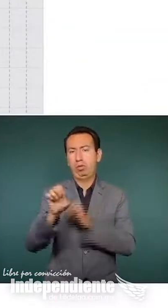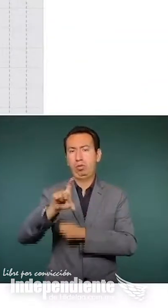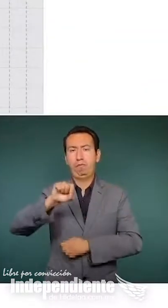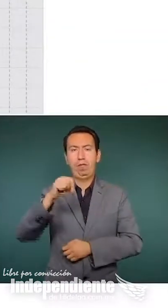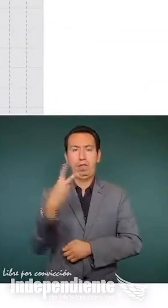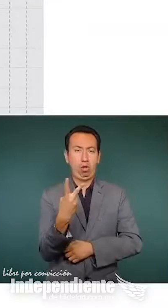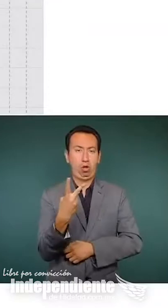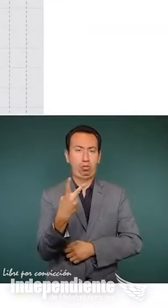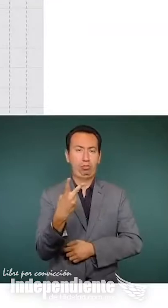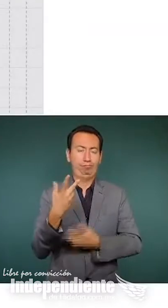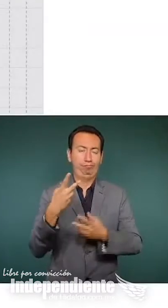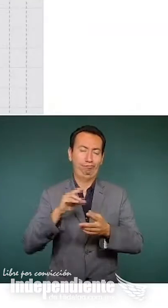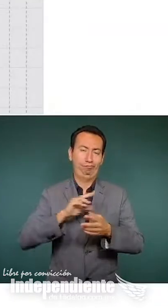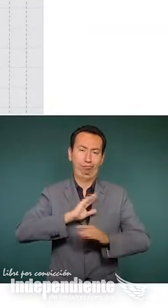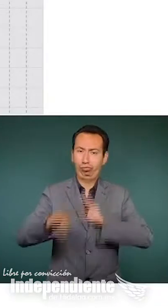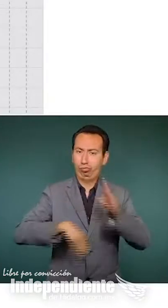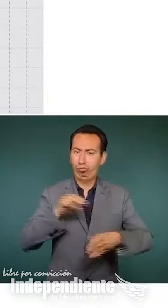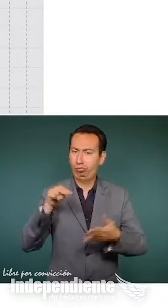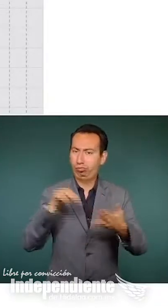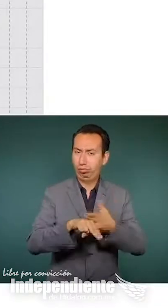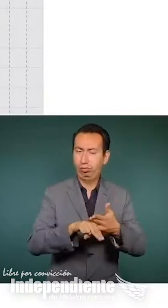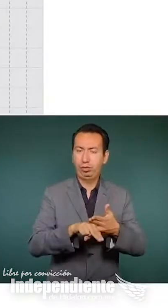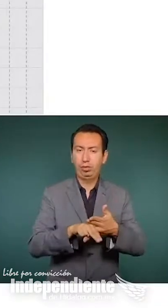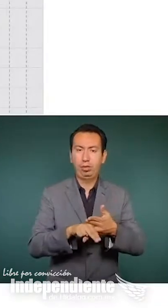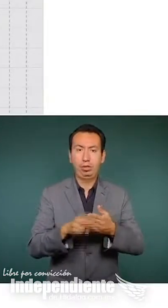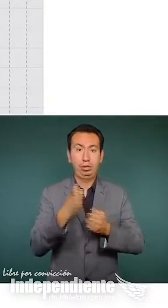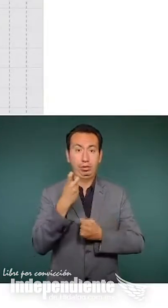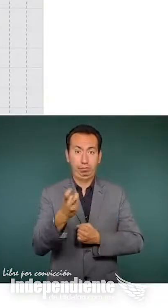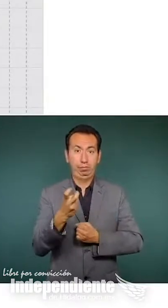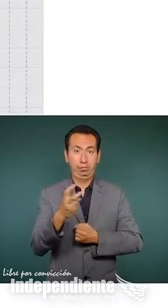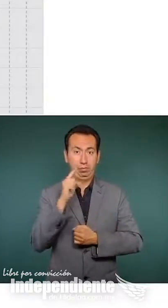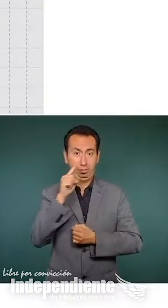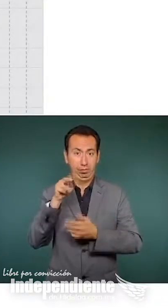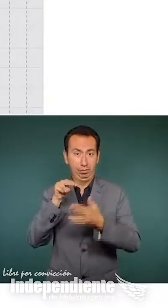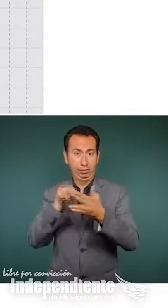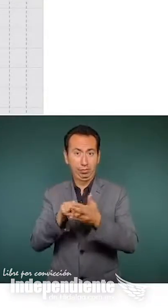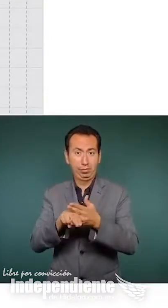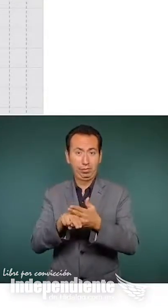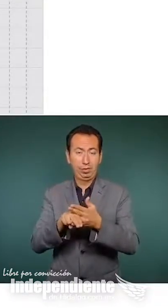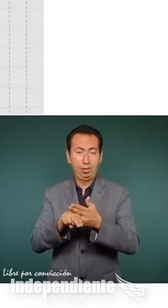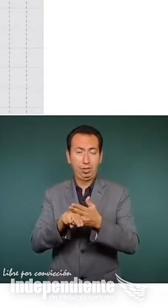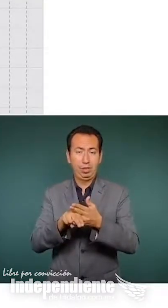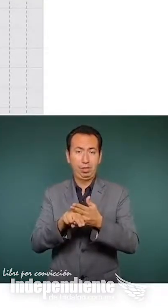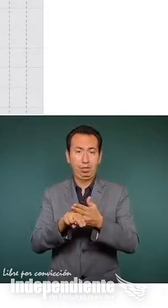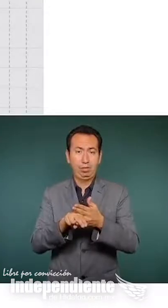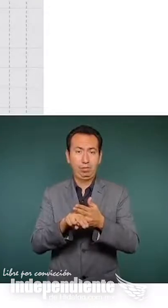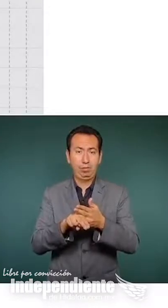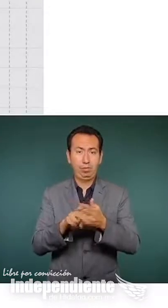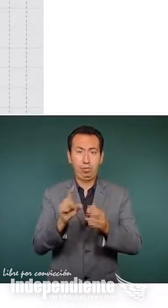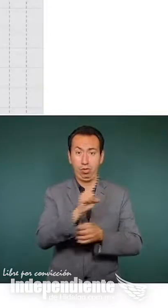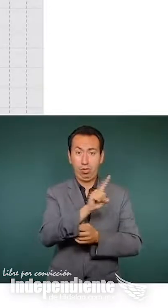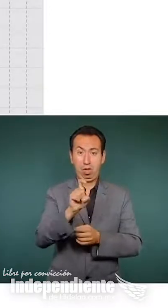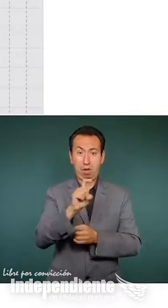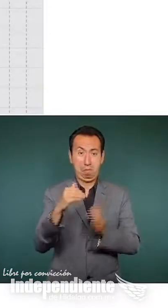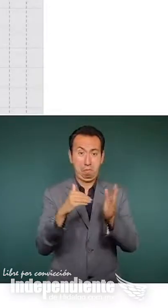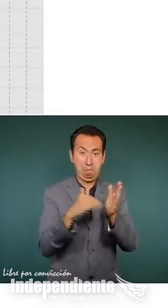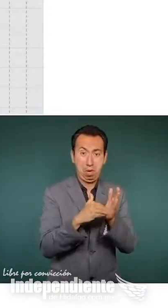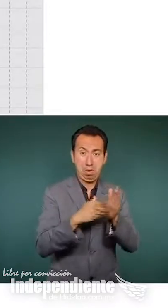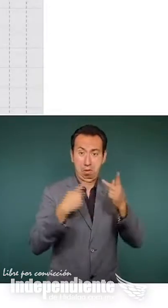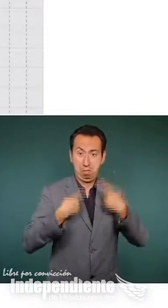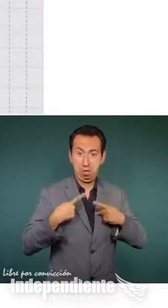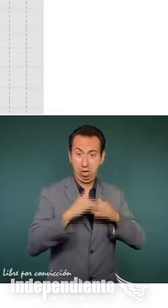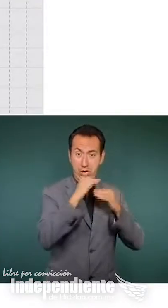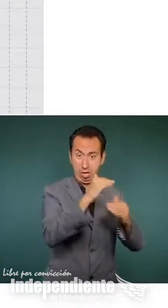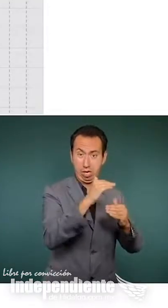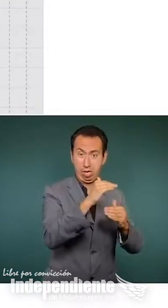4.422 de ellos. Y considerando estos homicidios dolosos por cada 100.000 habitantes, el Estado